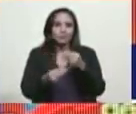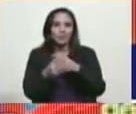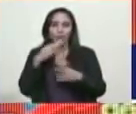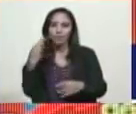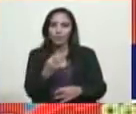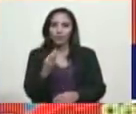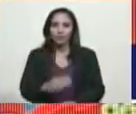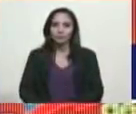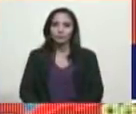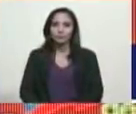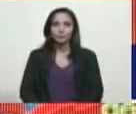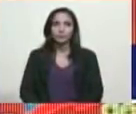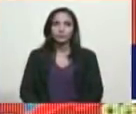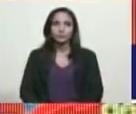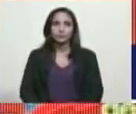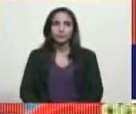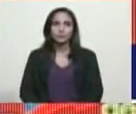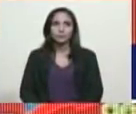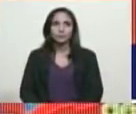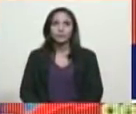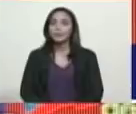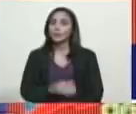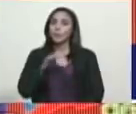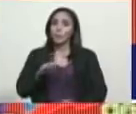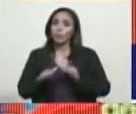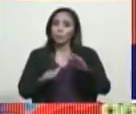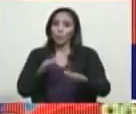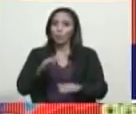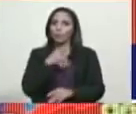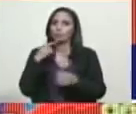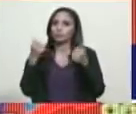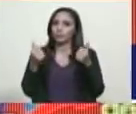Las cosas están por hacer. ¿Que estamos avanzando? Muy bien.